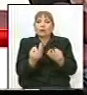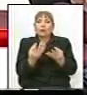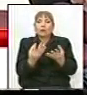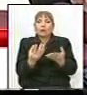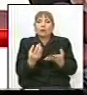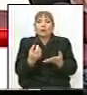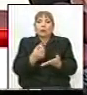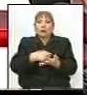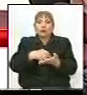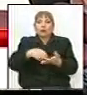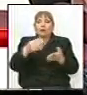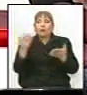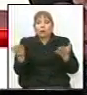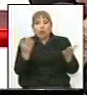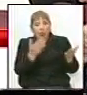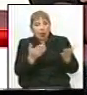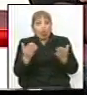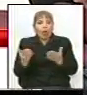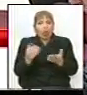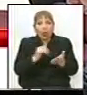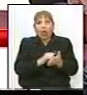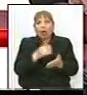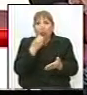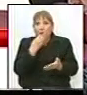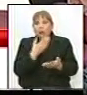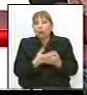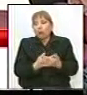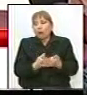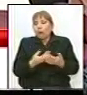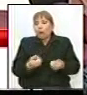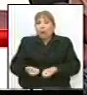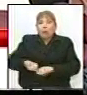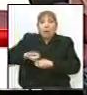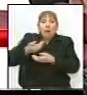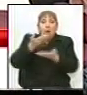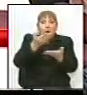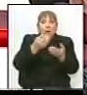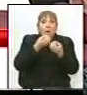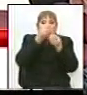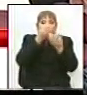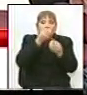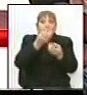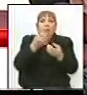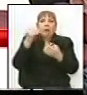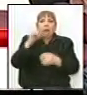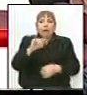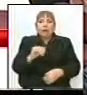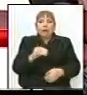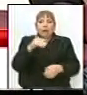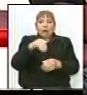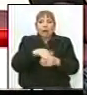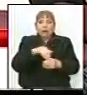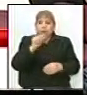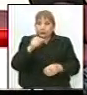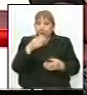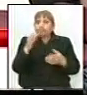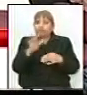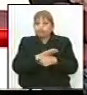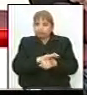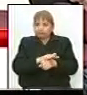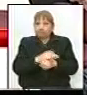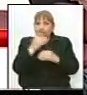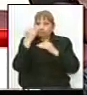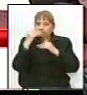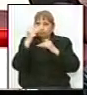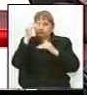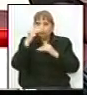validadas y con ello se retorna, se comunica al jurado para determinar si alcanzaron o no el mínimo,